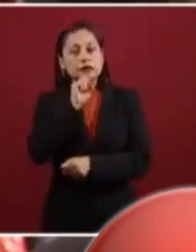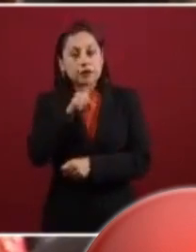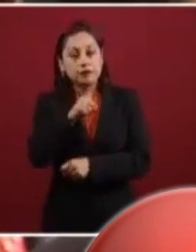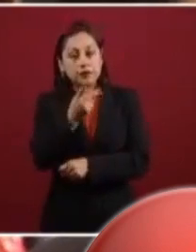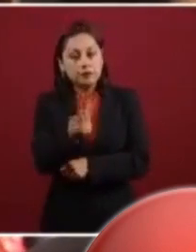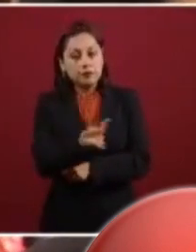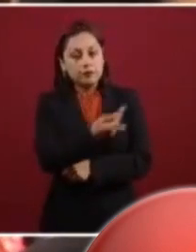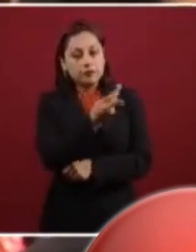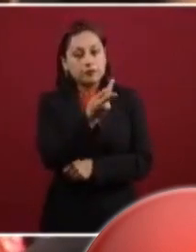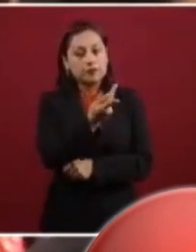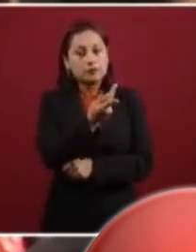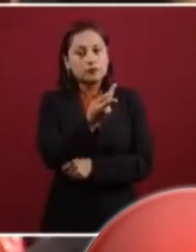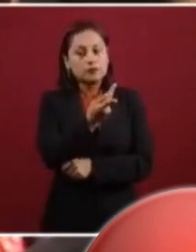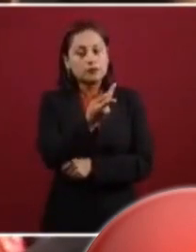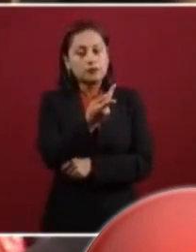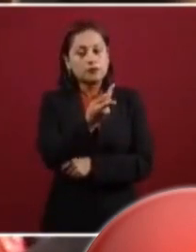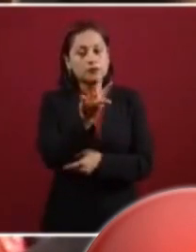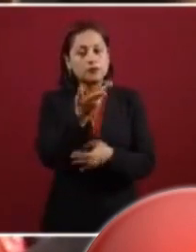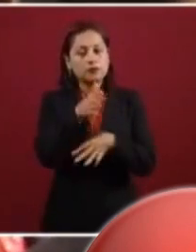¿de qué manera